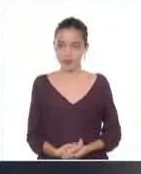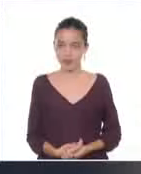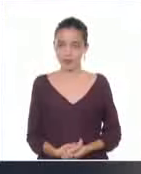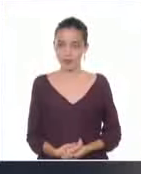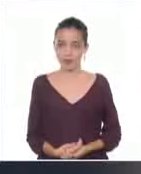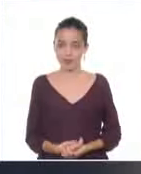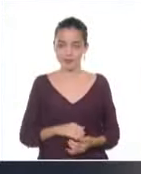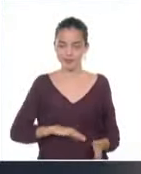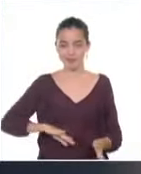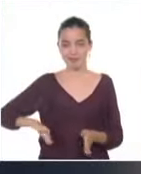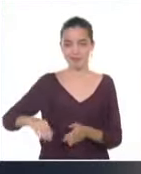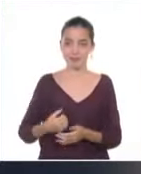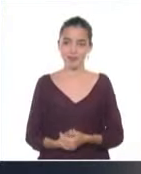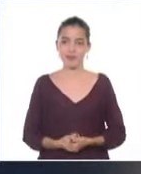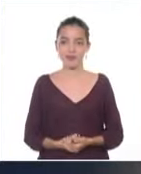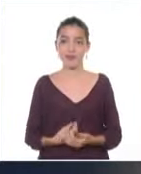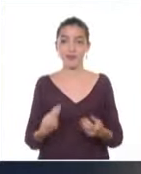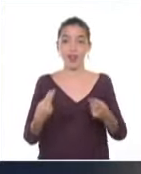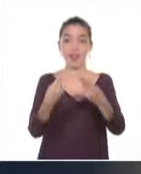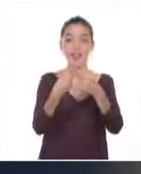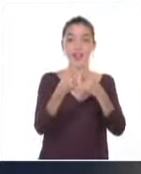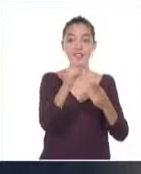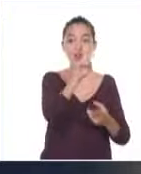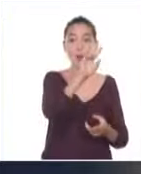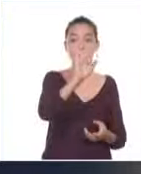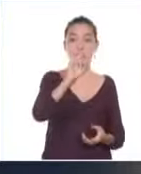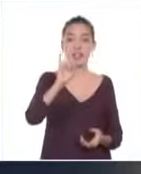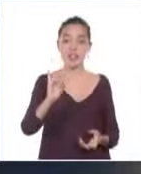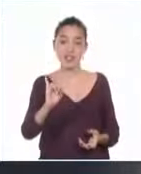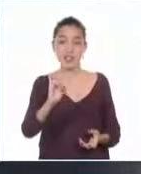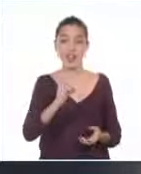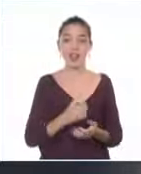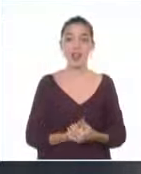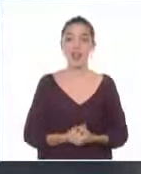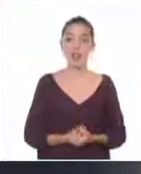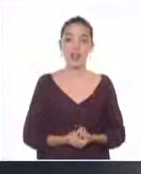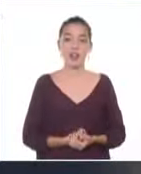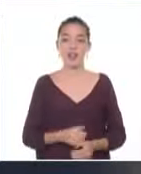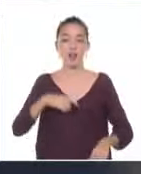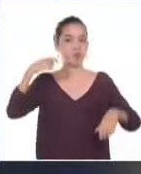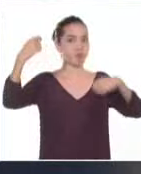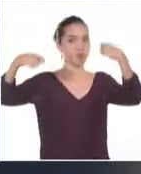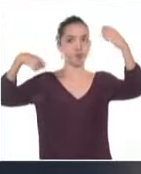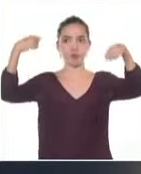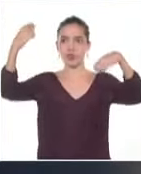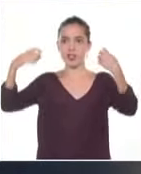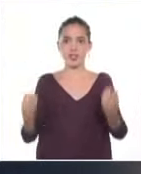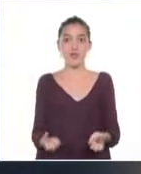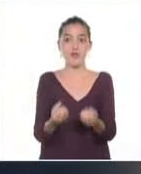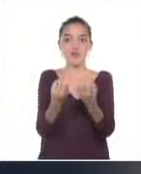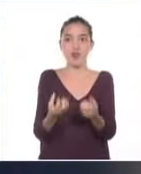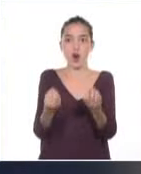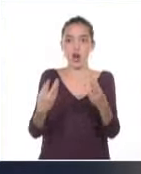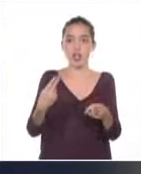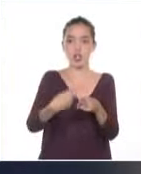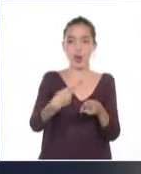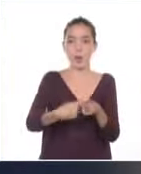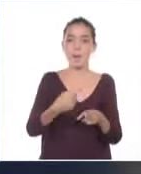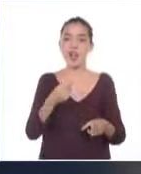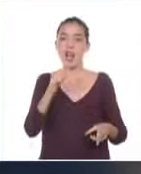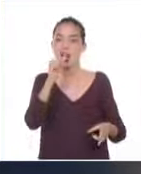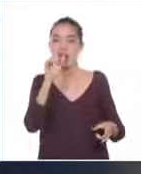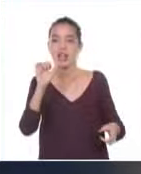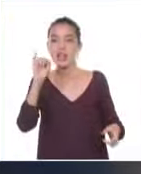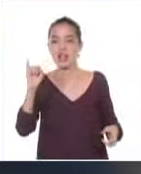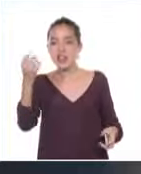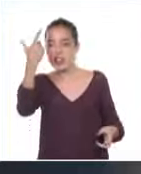La edición 26 del Festival Flores de la Diáspora Africana se desarrolla en San José, Costa Rica, como parte de las celebraciones por el Día de la